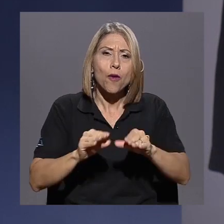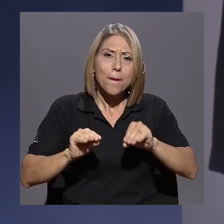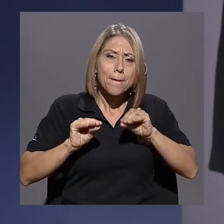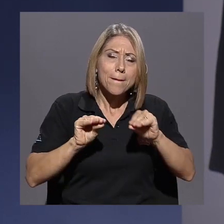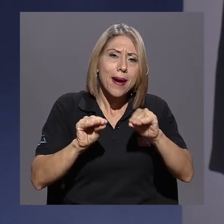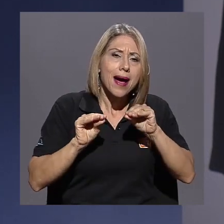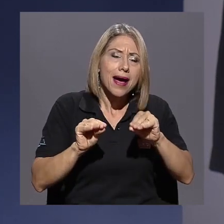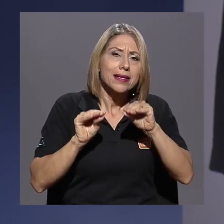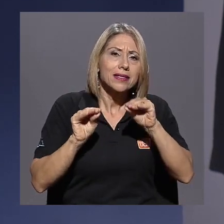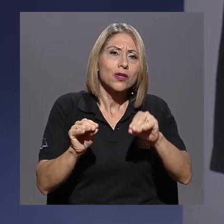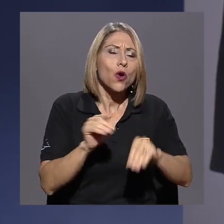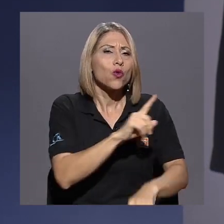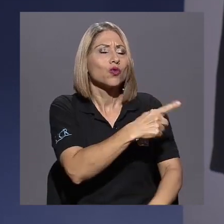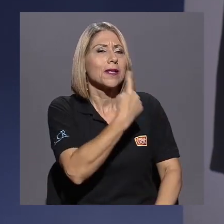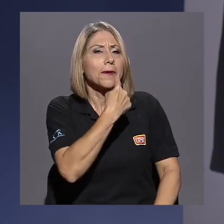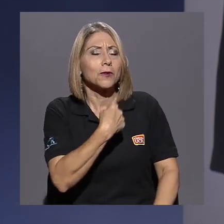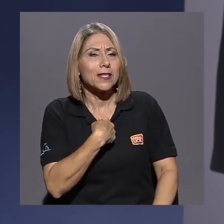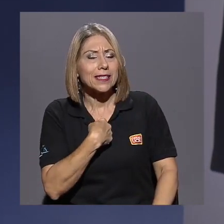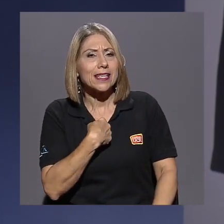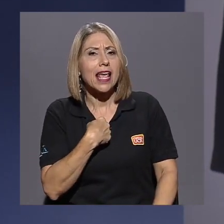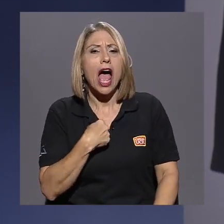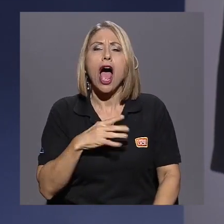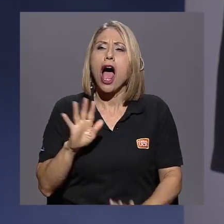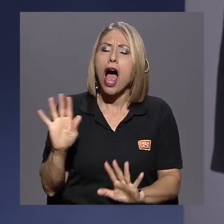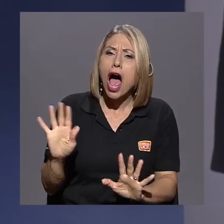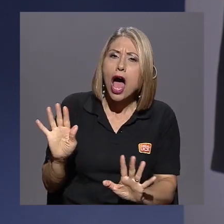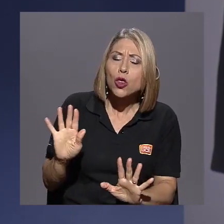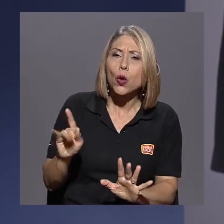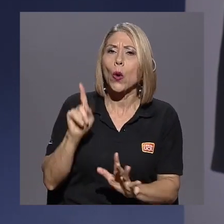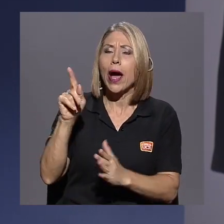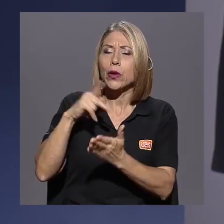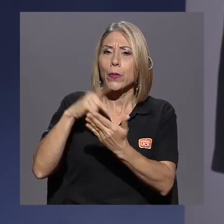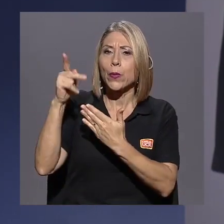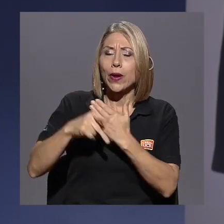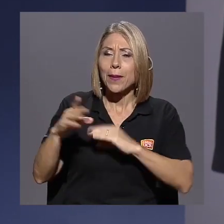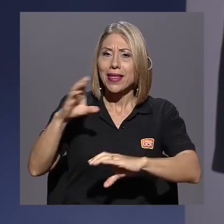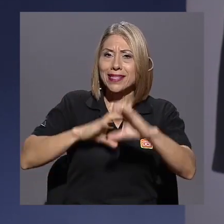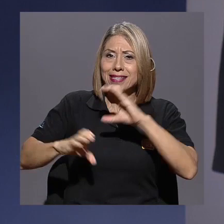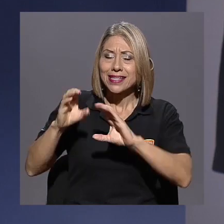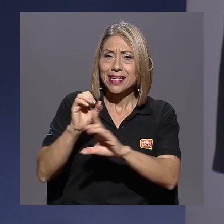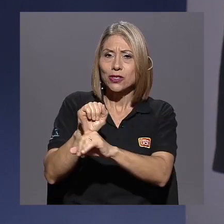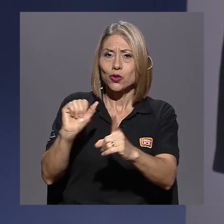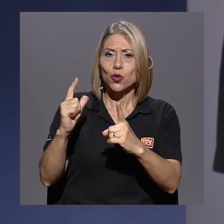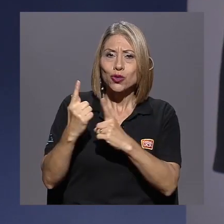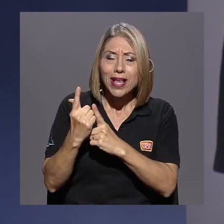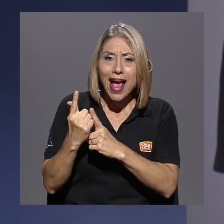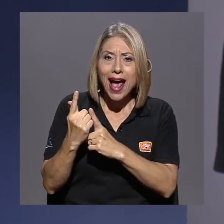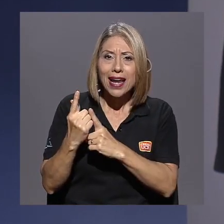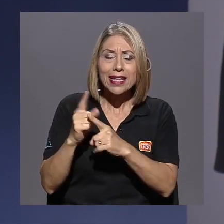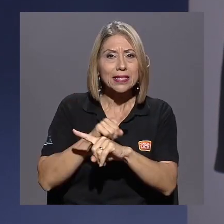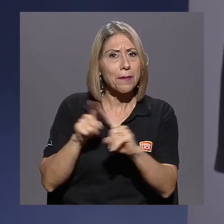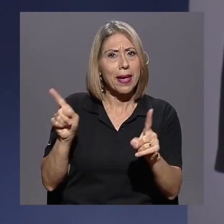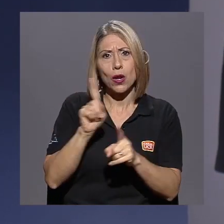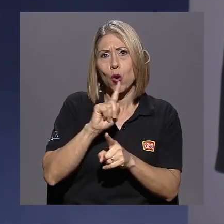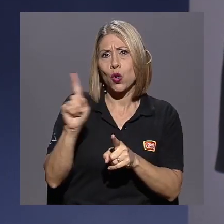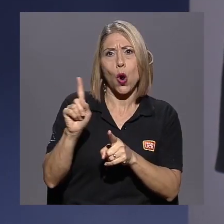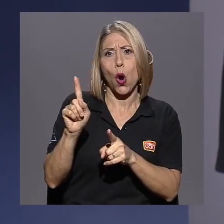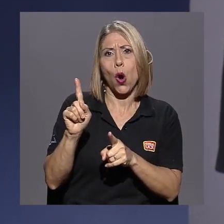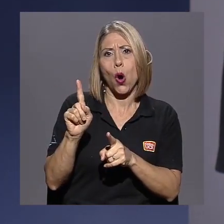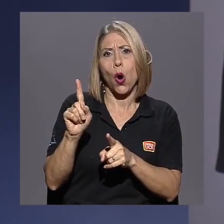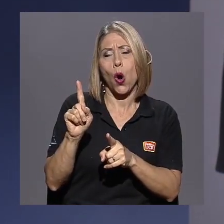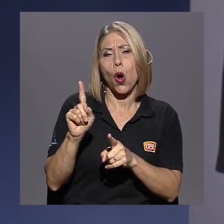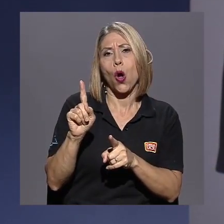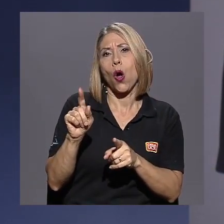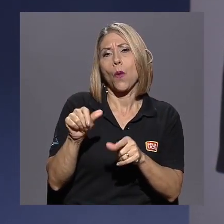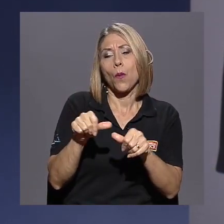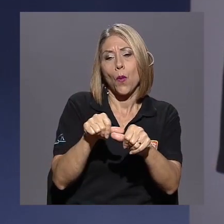decía no hay programas de ciencias sociales no necesariamente es por disciplina